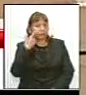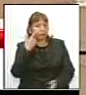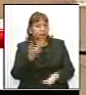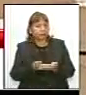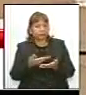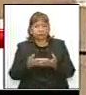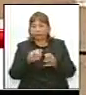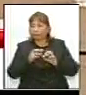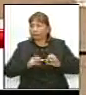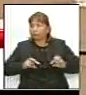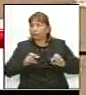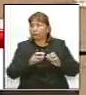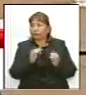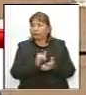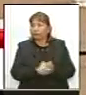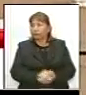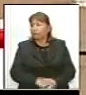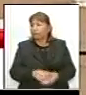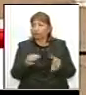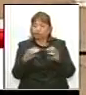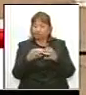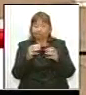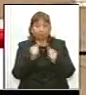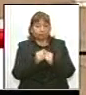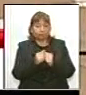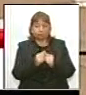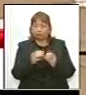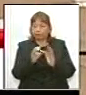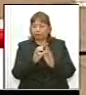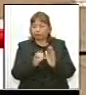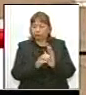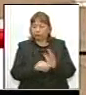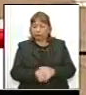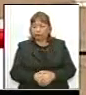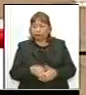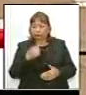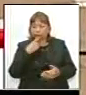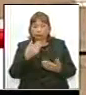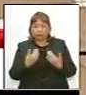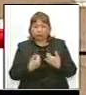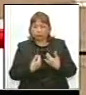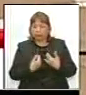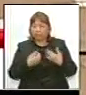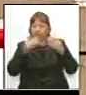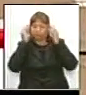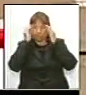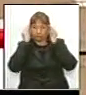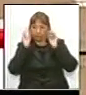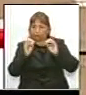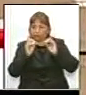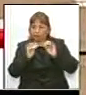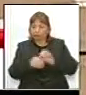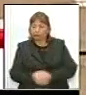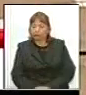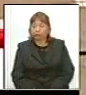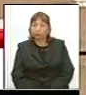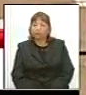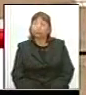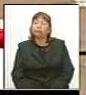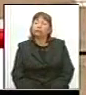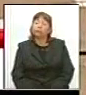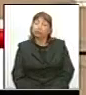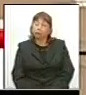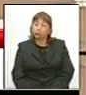práctica parlamentaria. La Comisión de Constitución emite una opinión que se debate y el tema